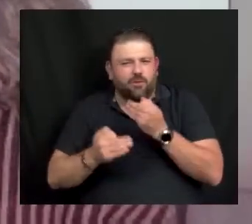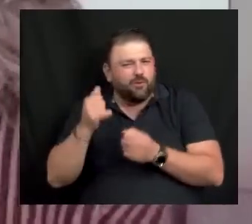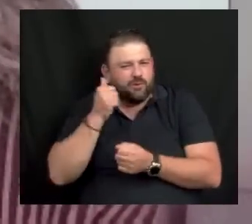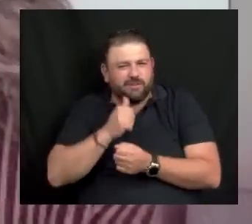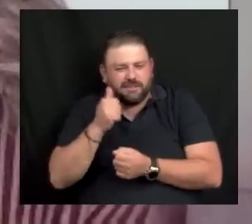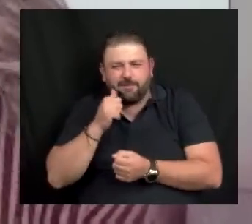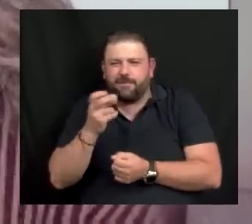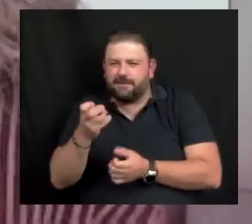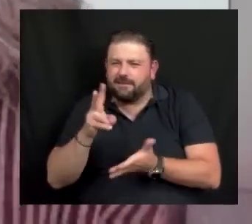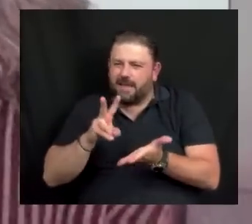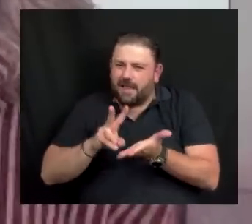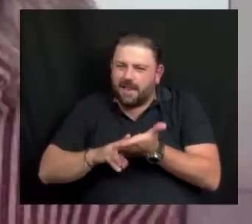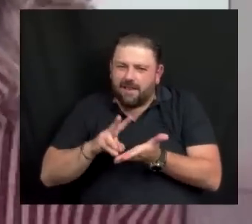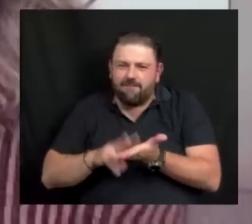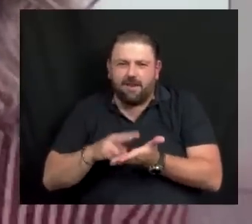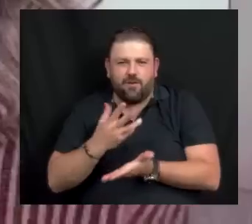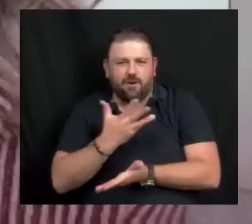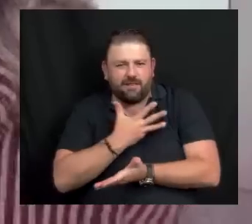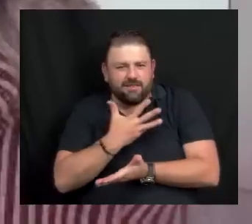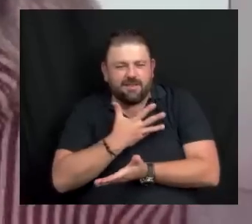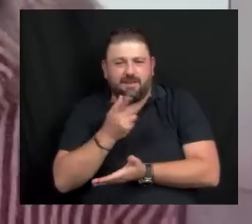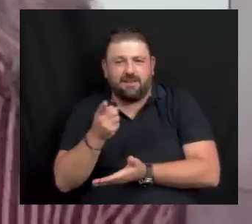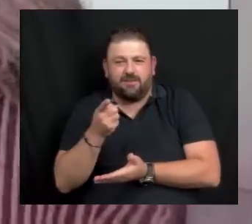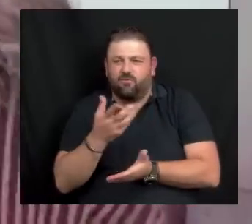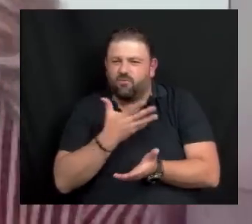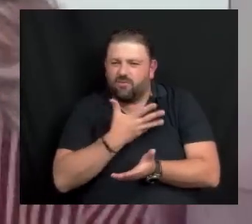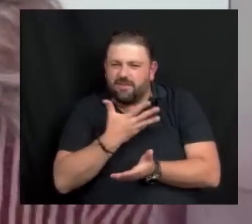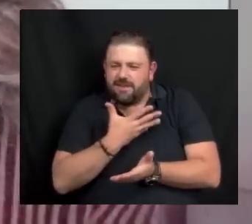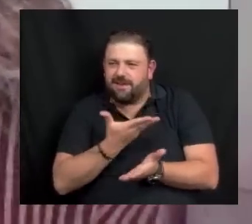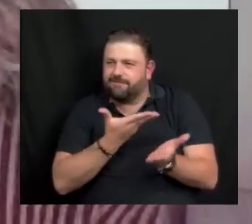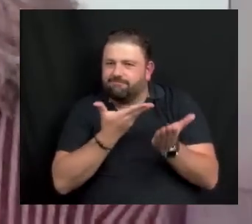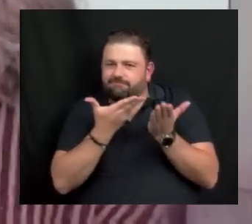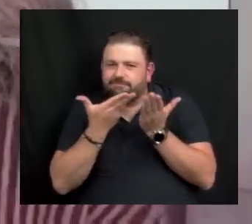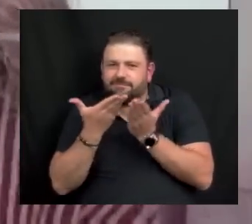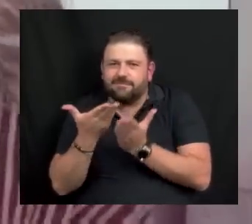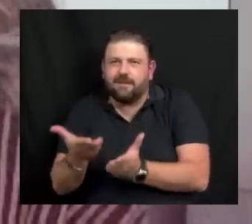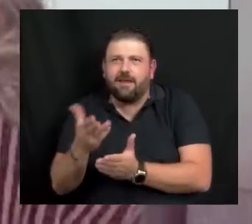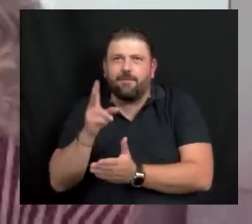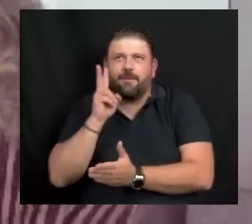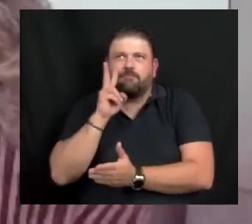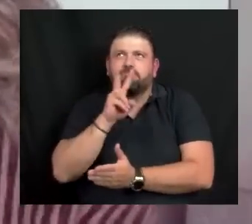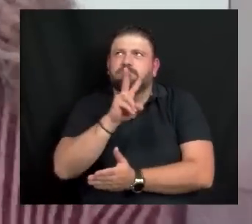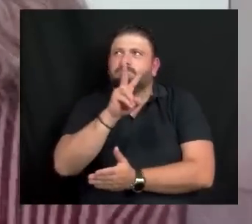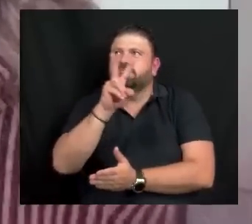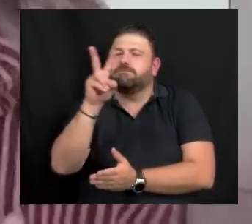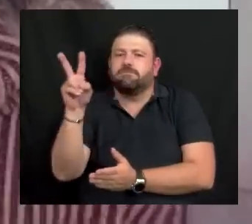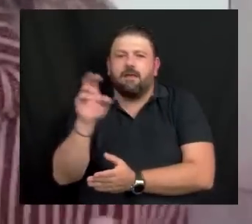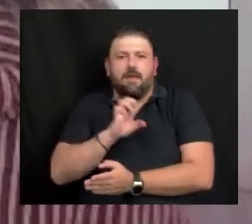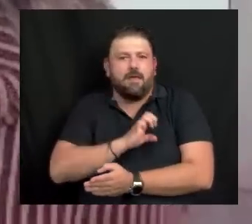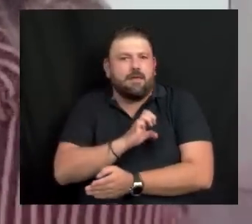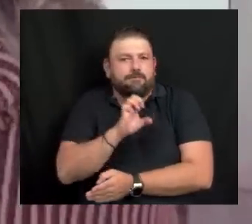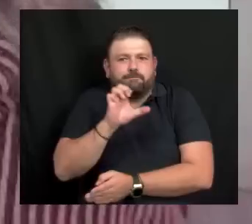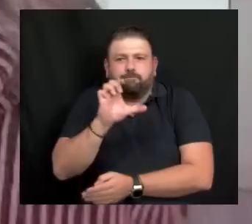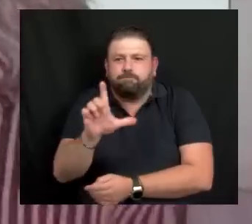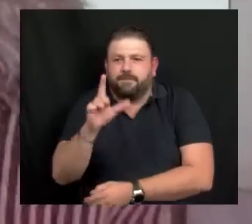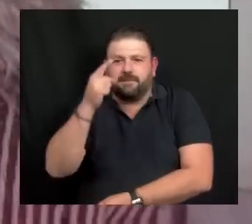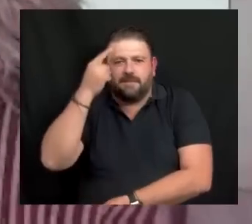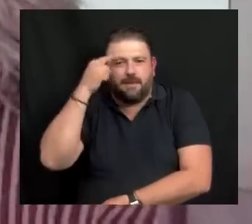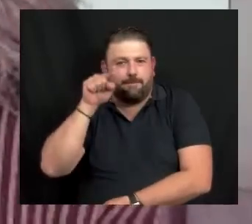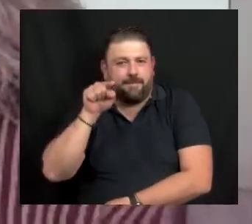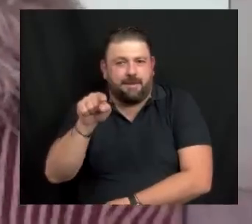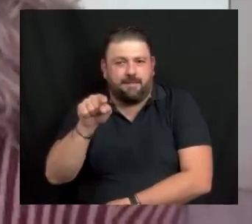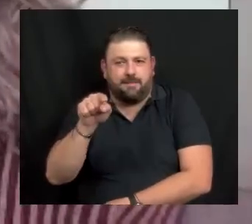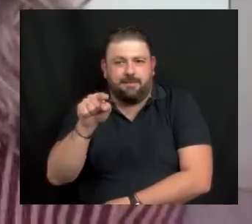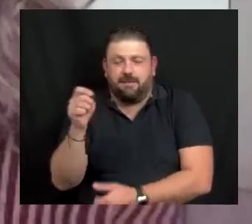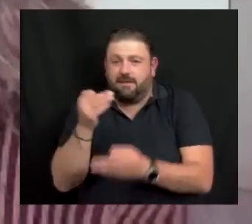el valor que tiene, porque tú llegas con algo diseñado especialmente para ti. Cada uno de los miles de